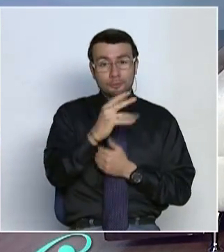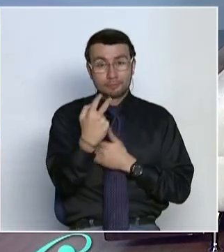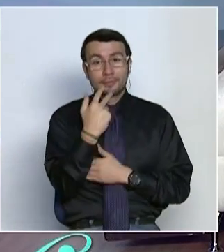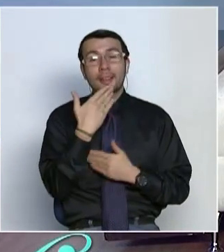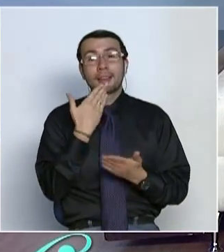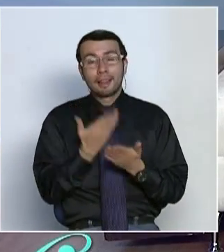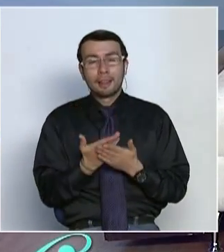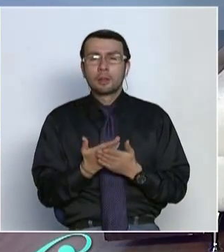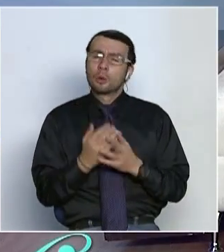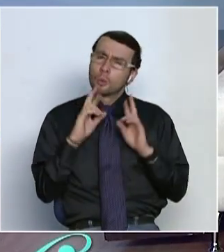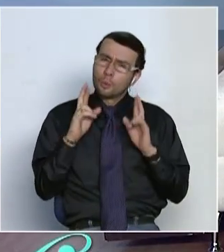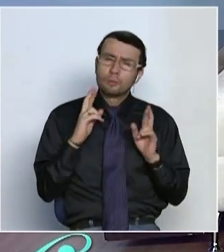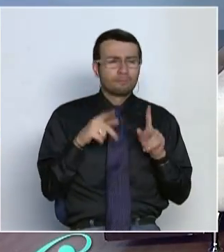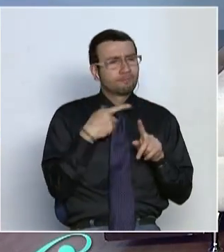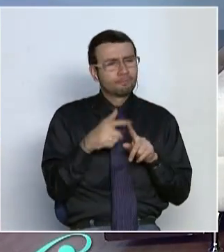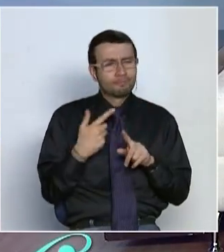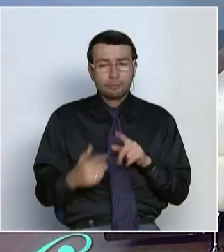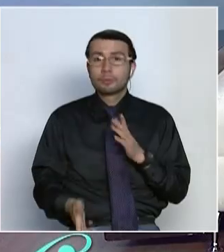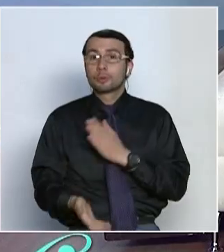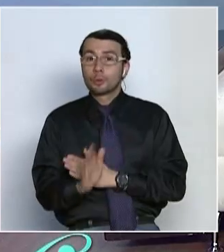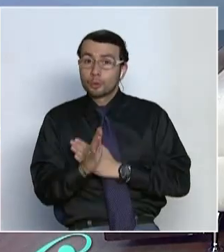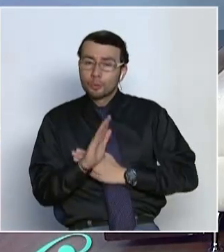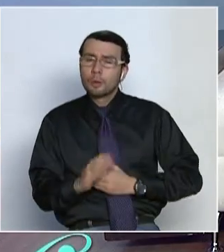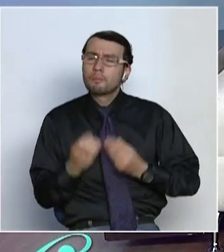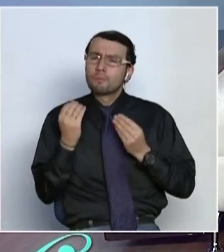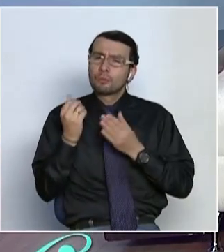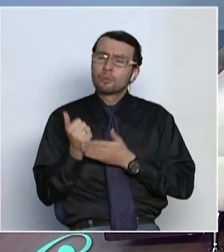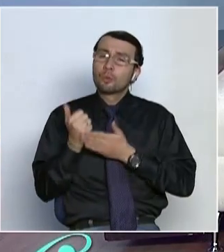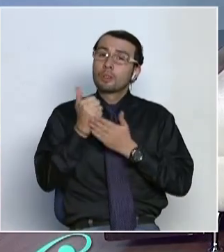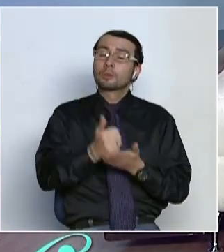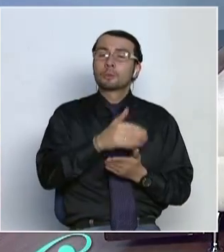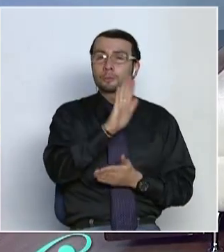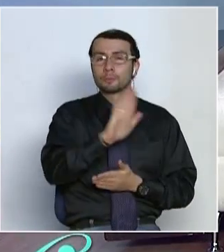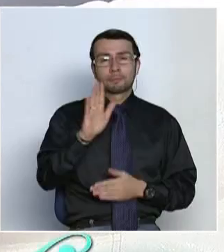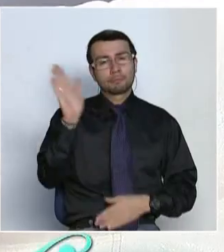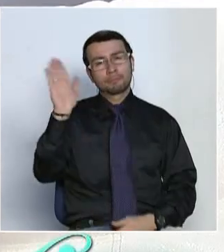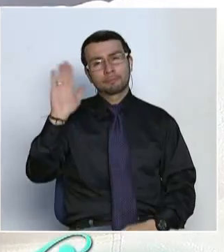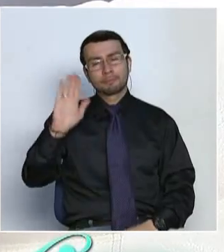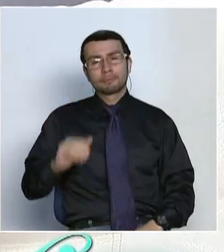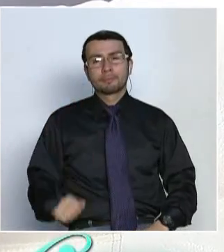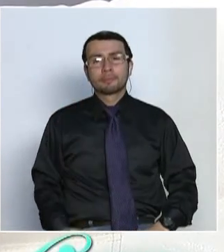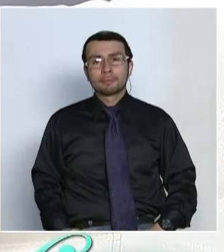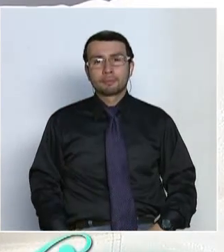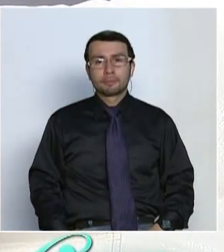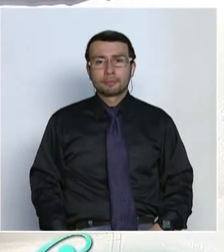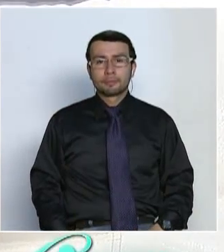y esperamos que estos espacios sigan siendo de mucha ayuda para todos ustedes. Felicidades.